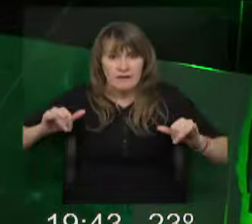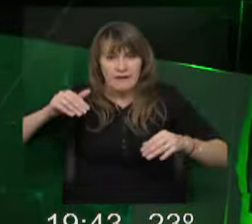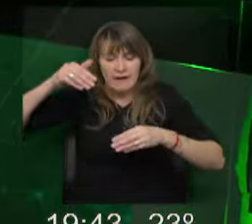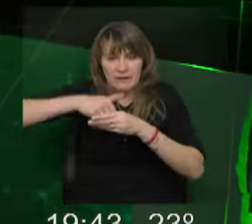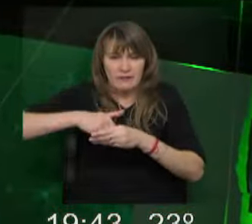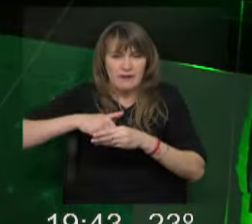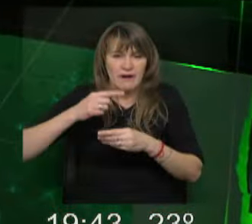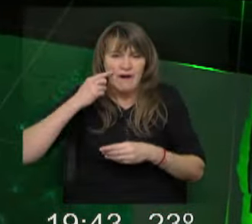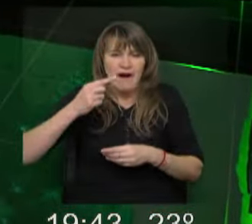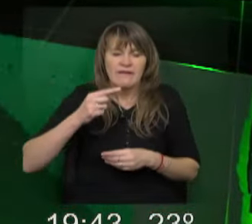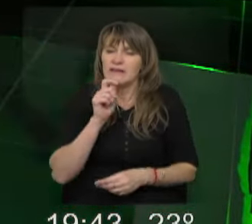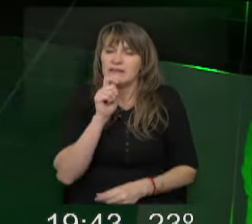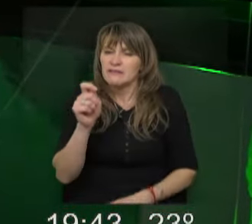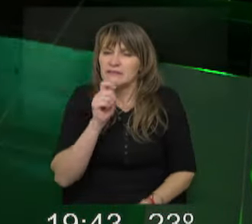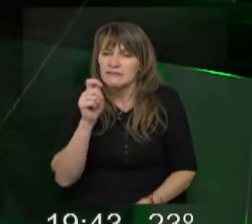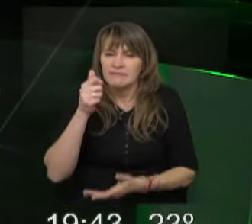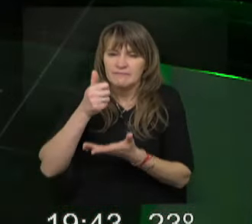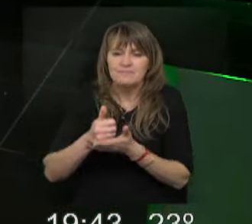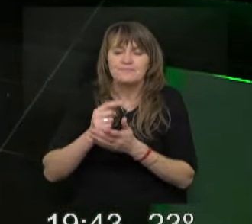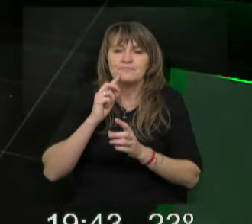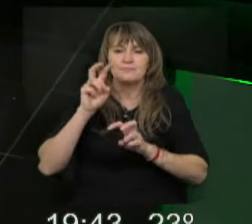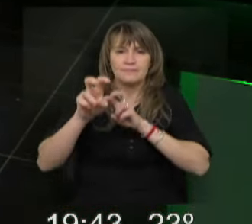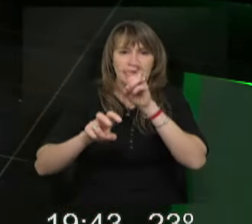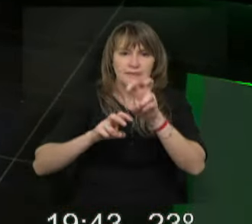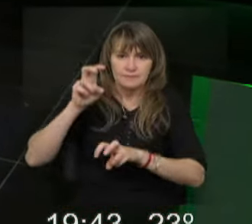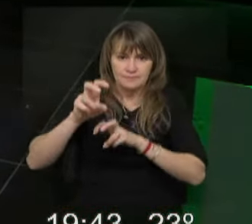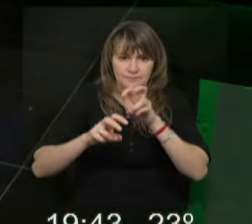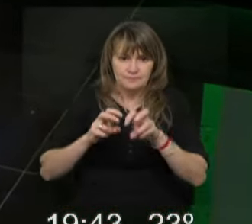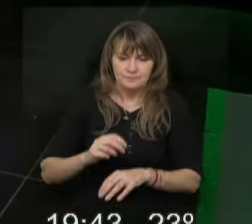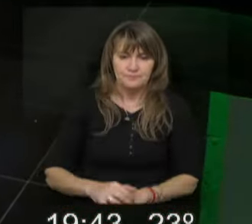Tiene móvil con Diego Martini desde el Parque Rodó. Te escuchamos, Diego.